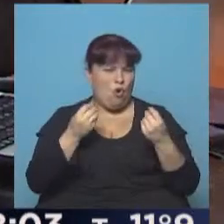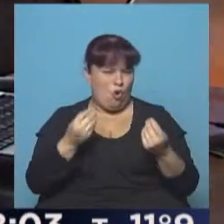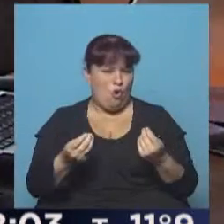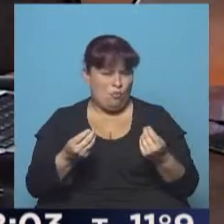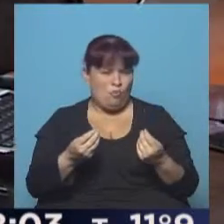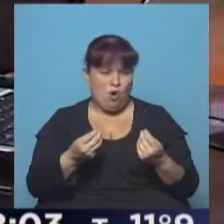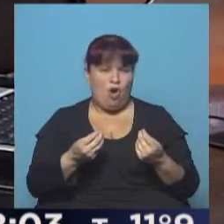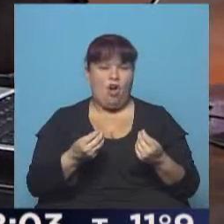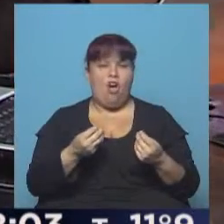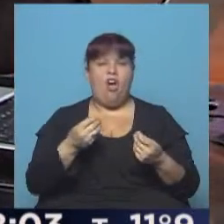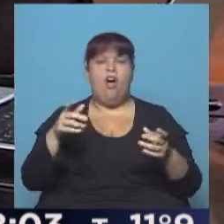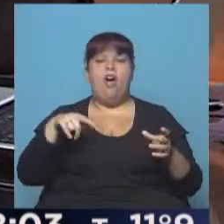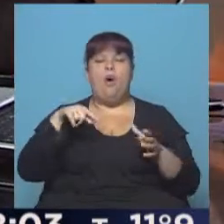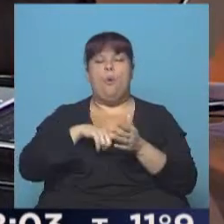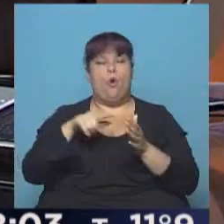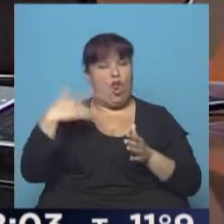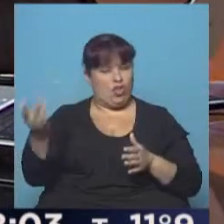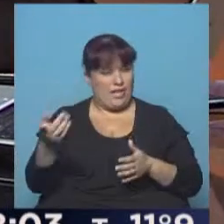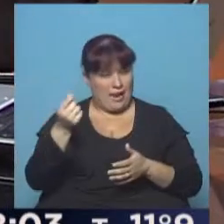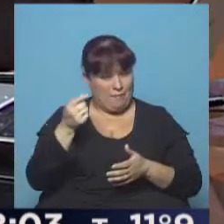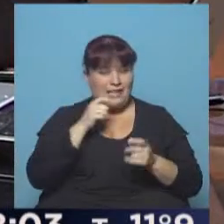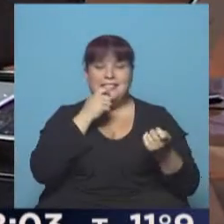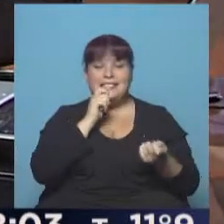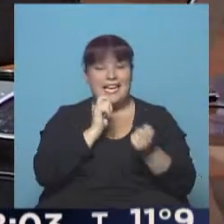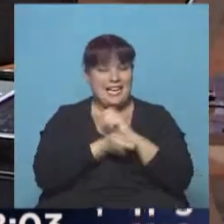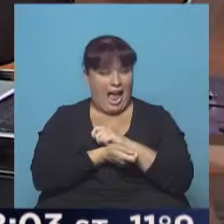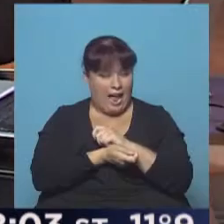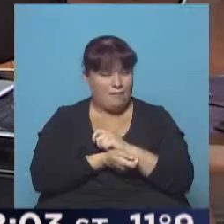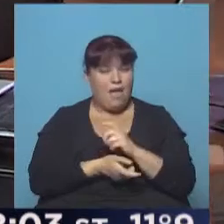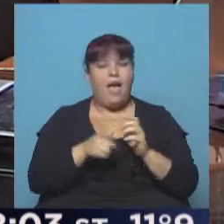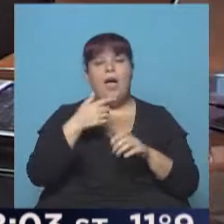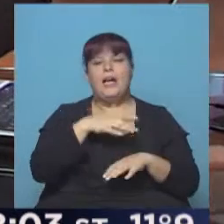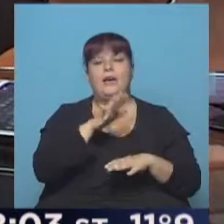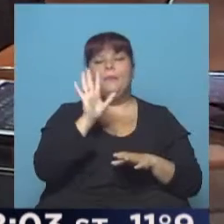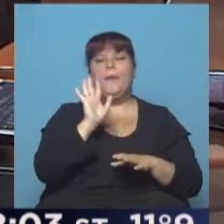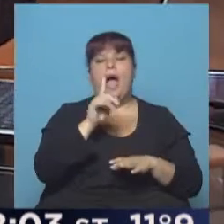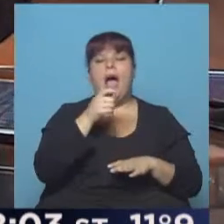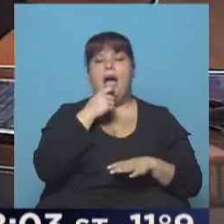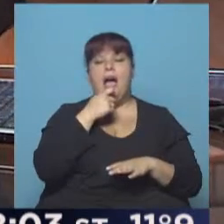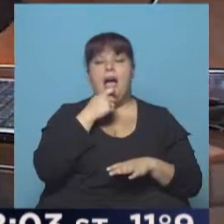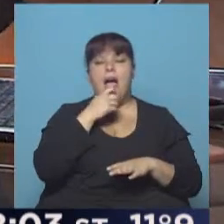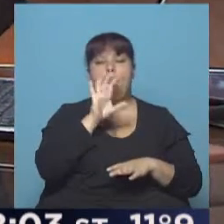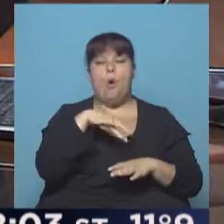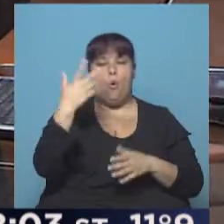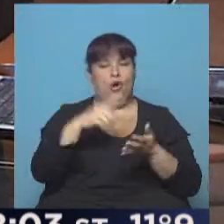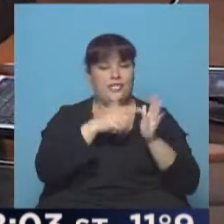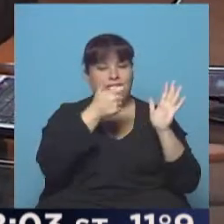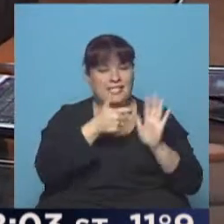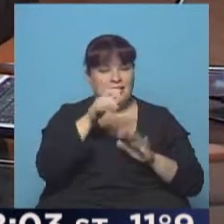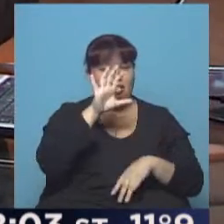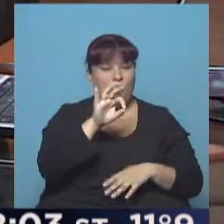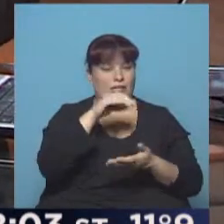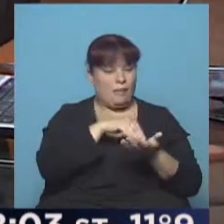puede ser que el fondo del conurbano, si se modifica el mismo, pase de recibir la provincia de Buenos Aires de